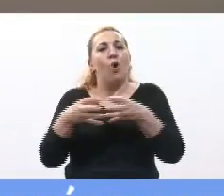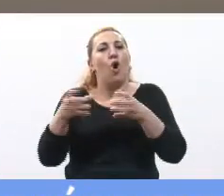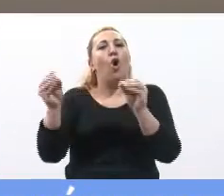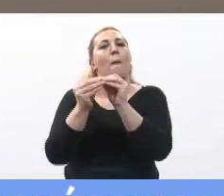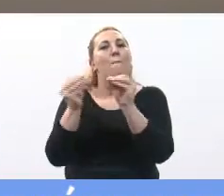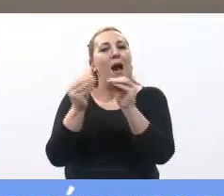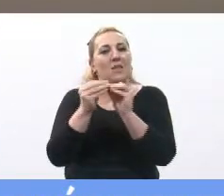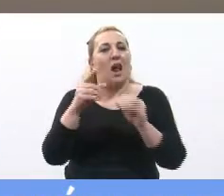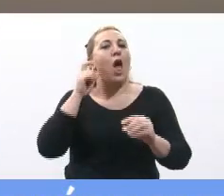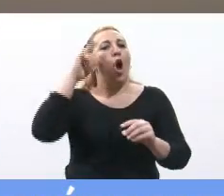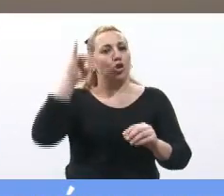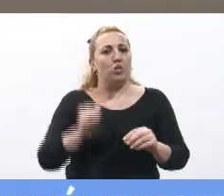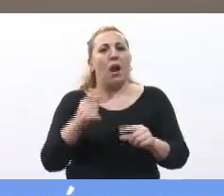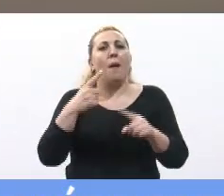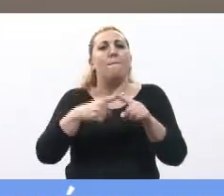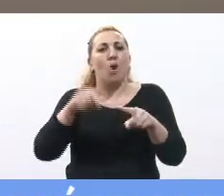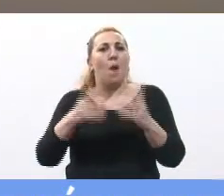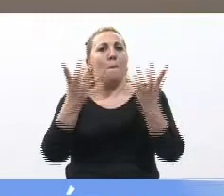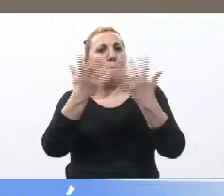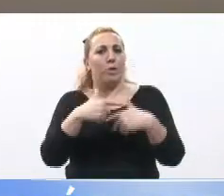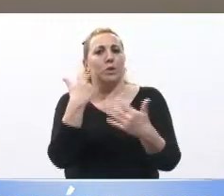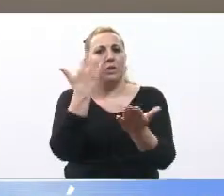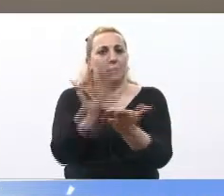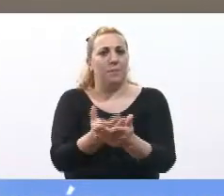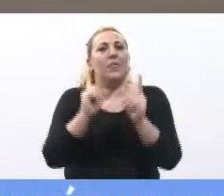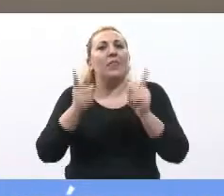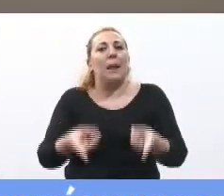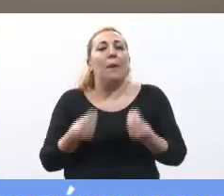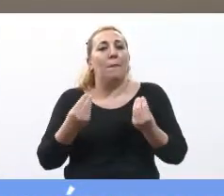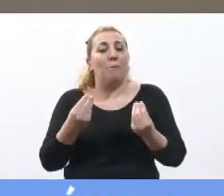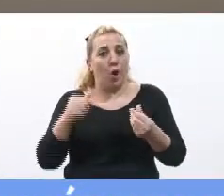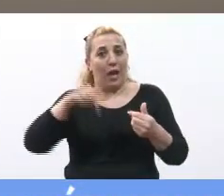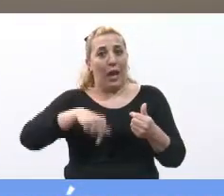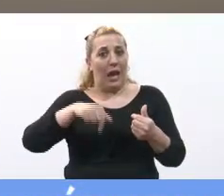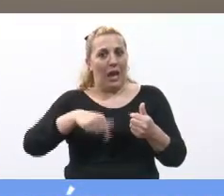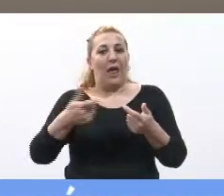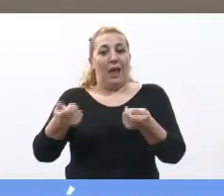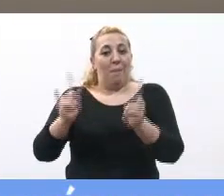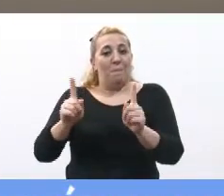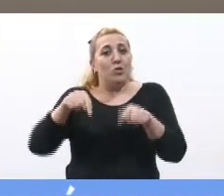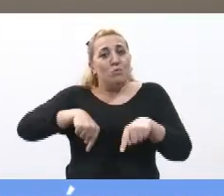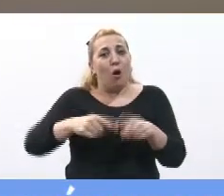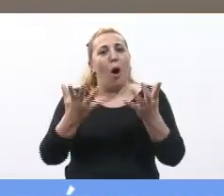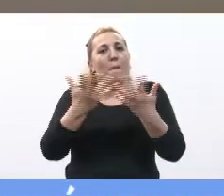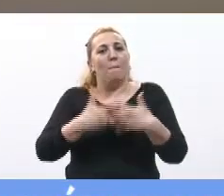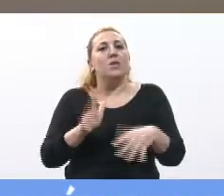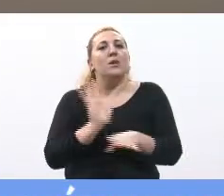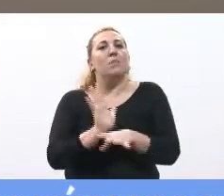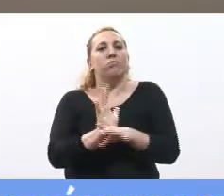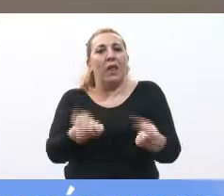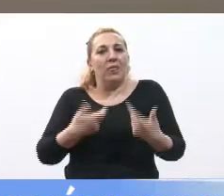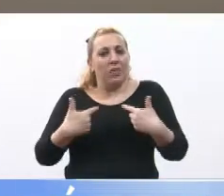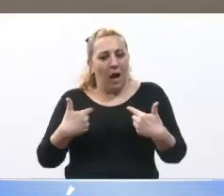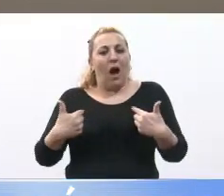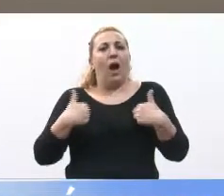González, por este proyecto que ha presentado, pero además porque esto que nos trae hoy como proyecto es lo que hace todos los